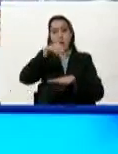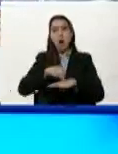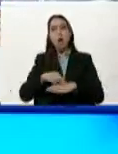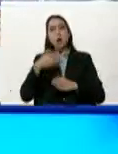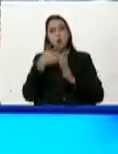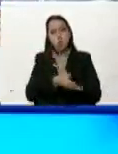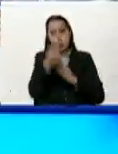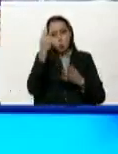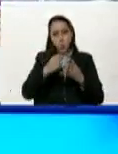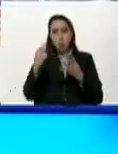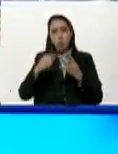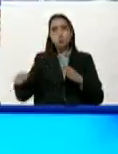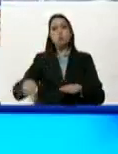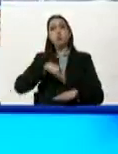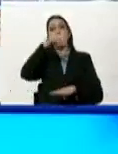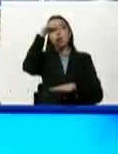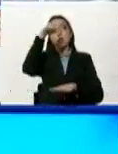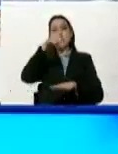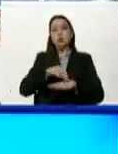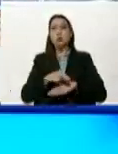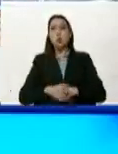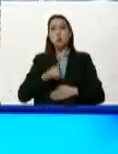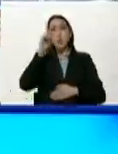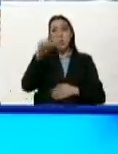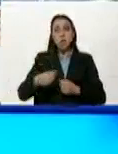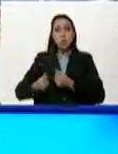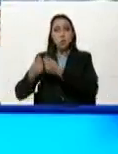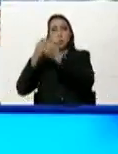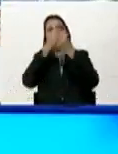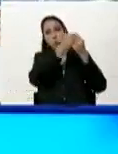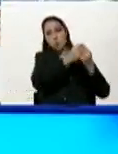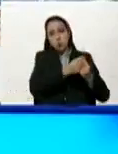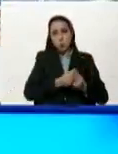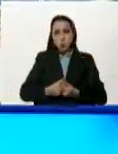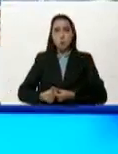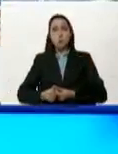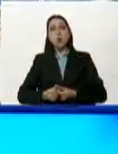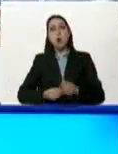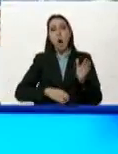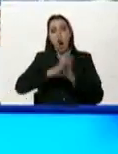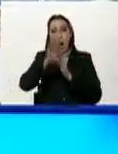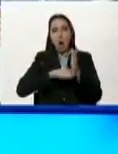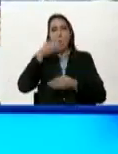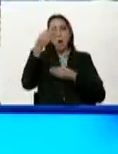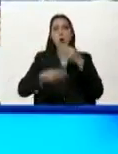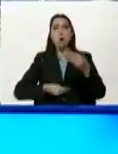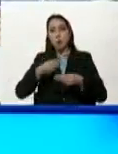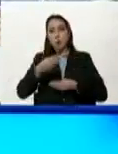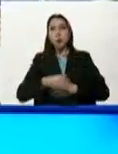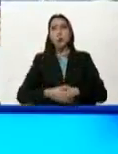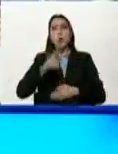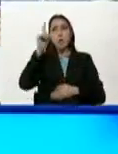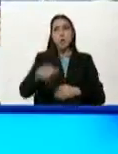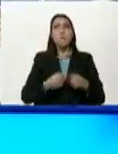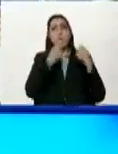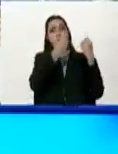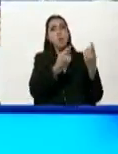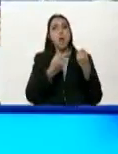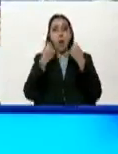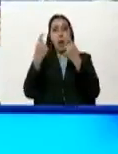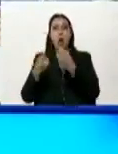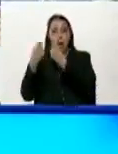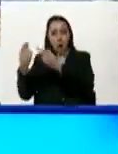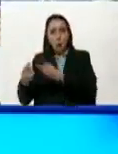producto nacional y una economía con vocación productiva para la exportación y la